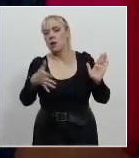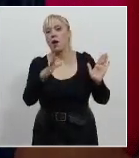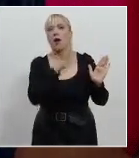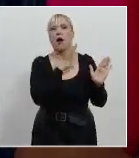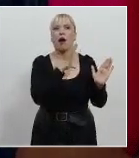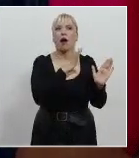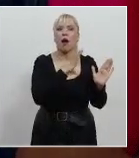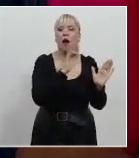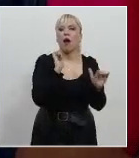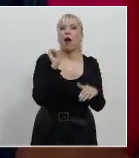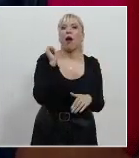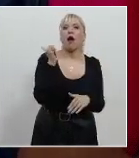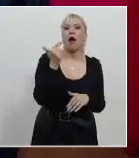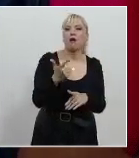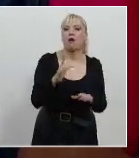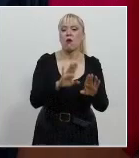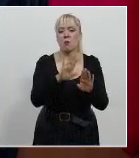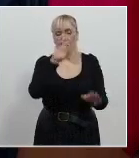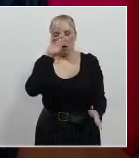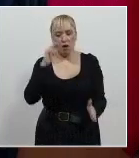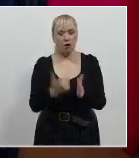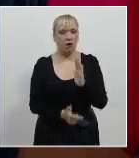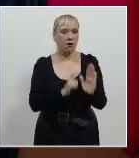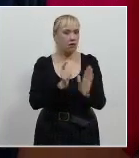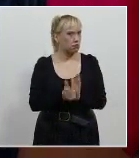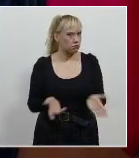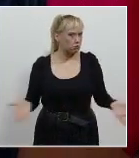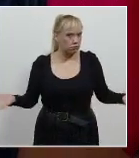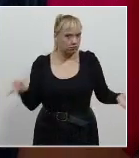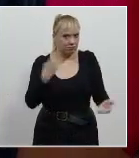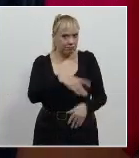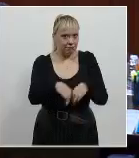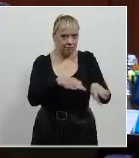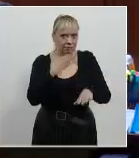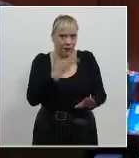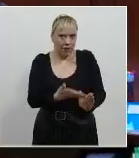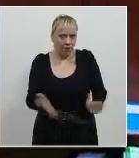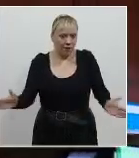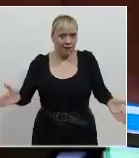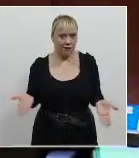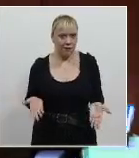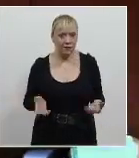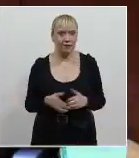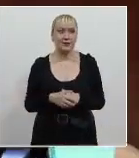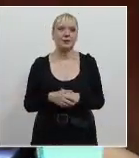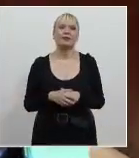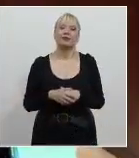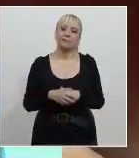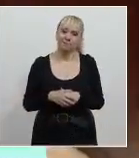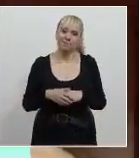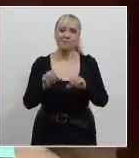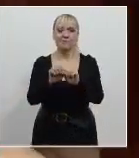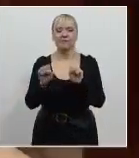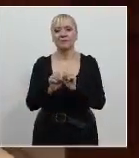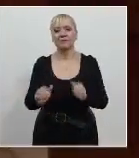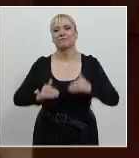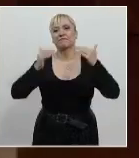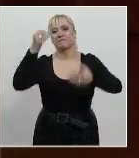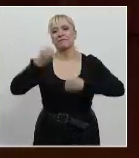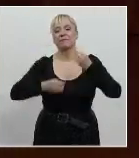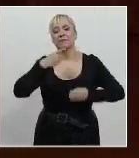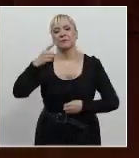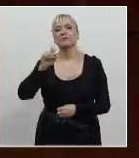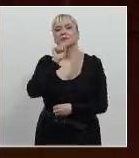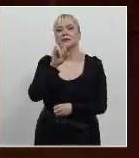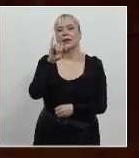algún punto de ilegalidad por esa misma situación. En esta sesión, la Sala Superior también confirmó la